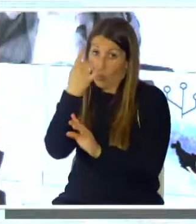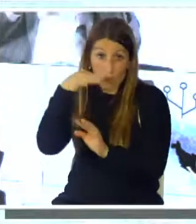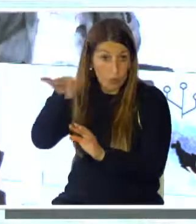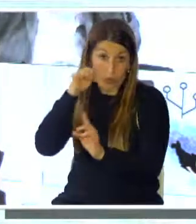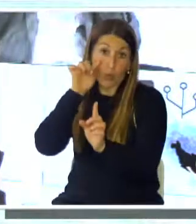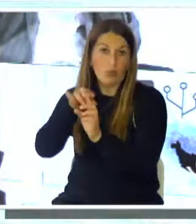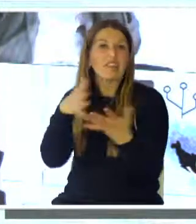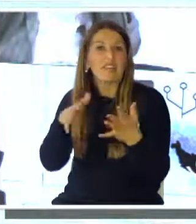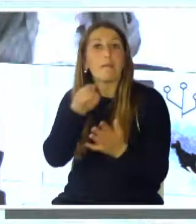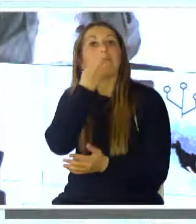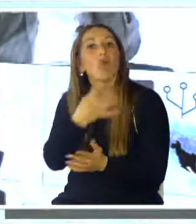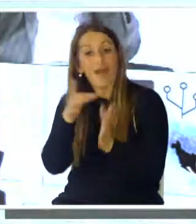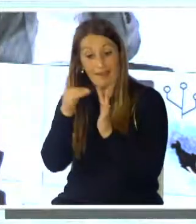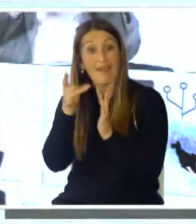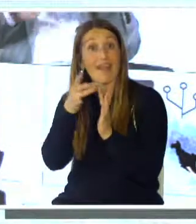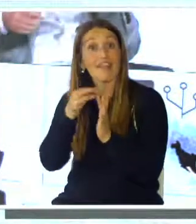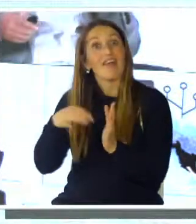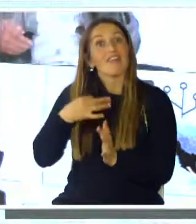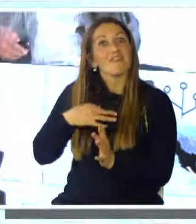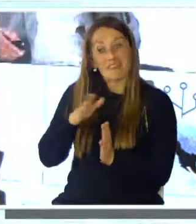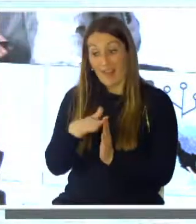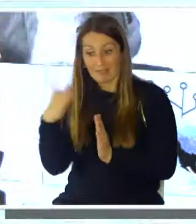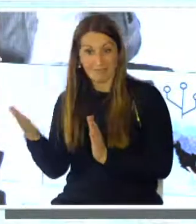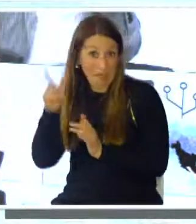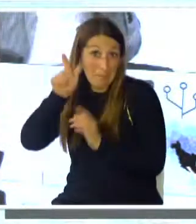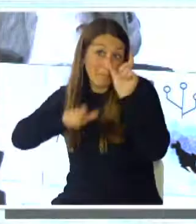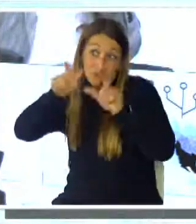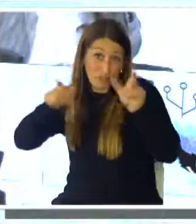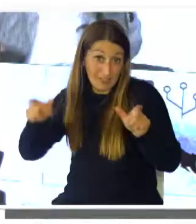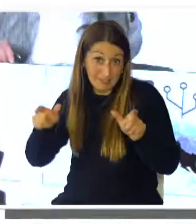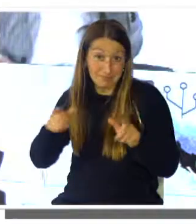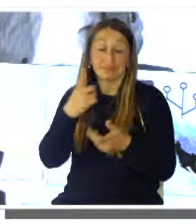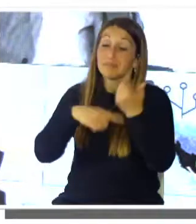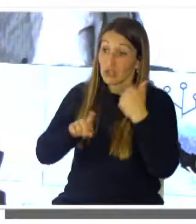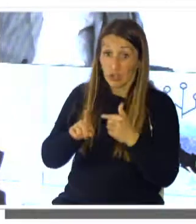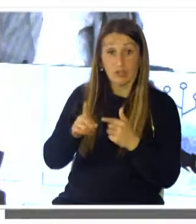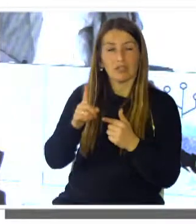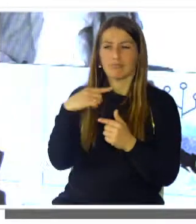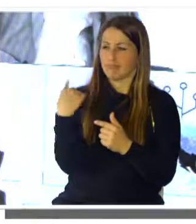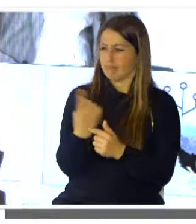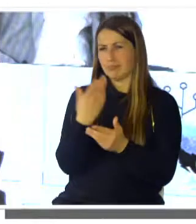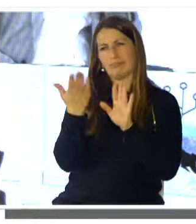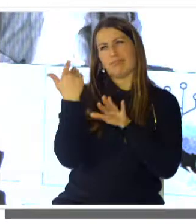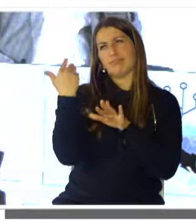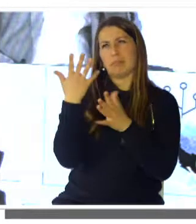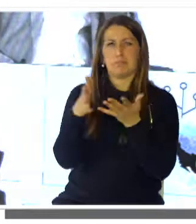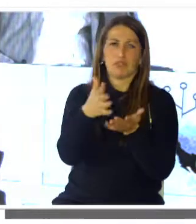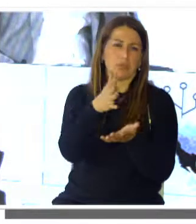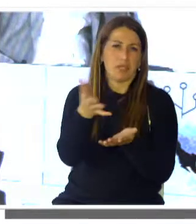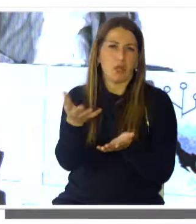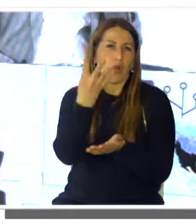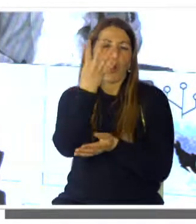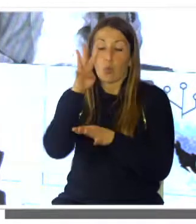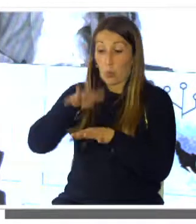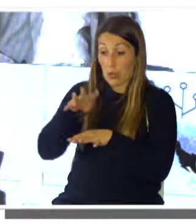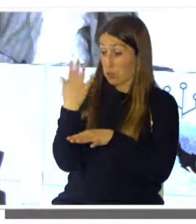es mejorar la calidad de vida al vecino para eso nosotros hace unos cuatro